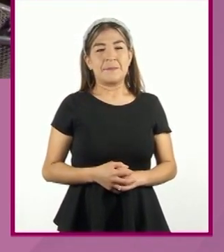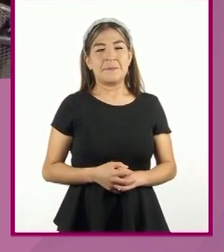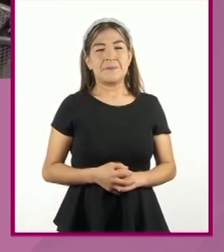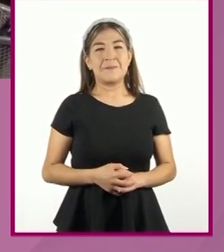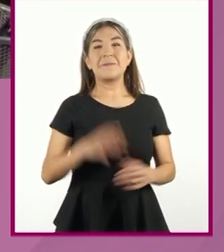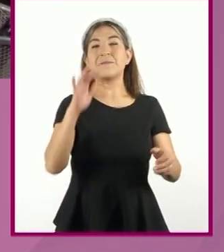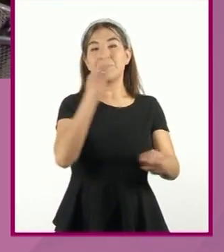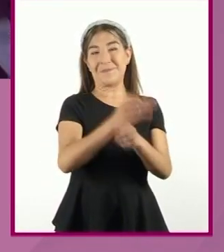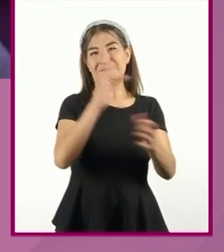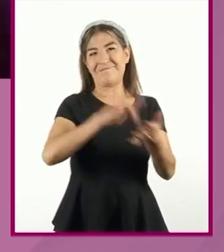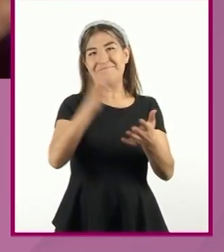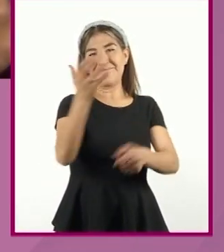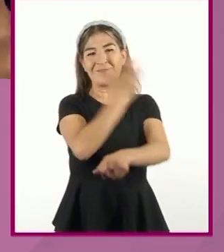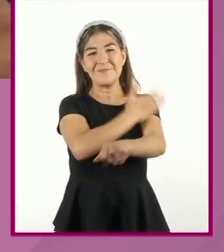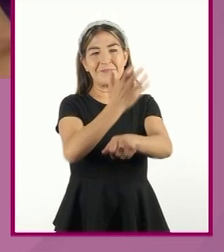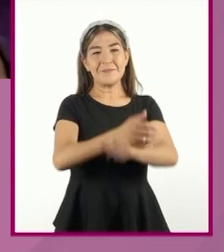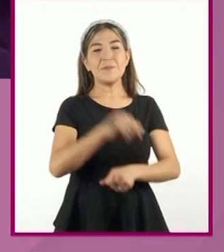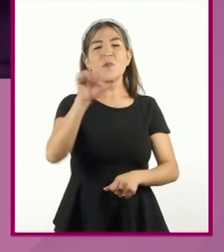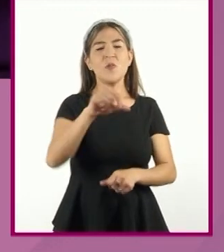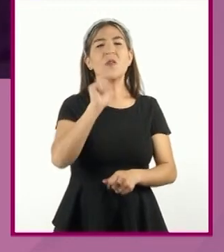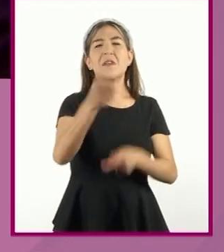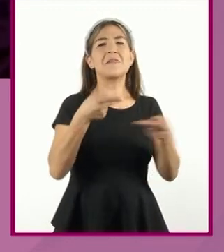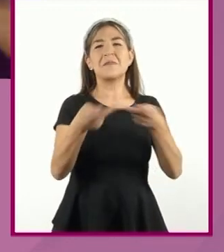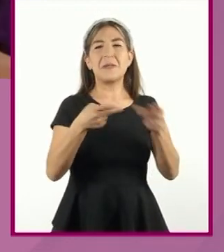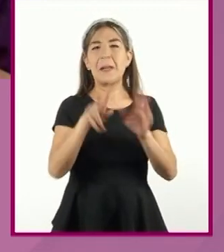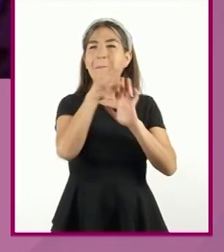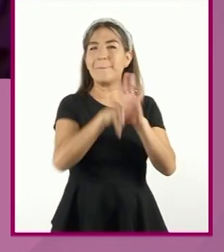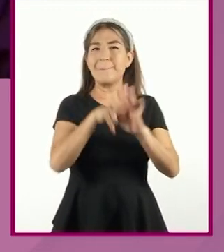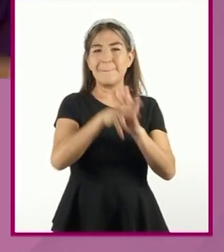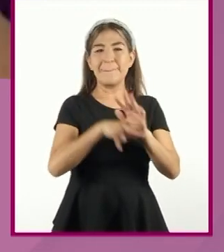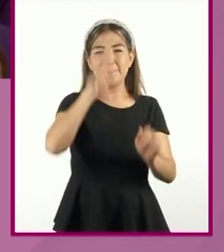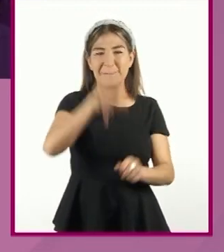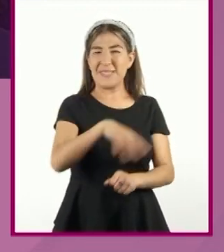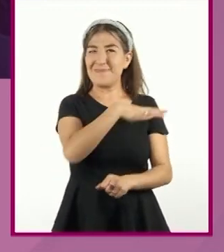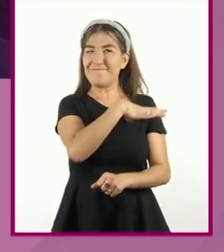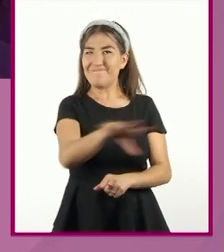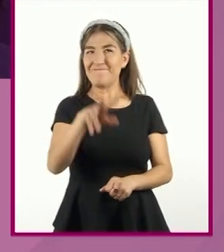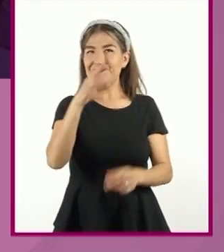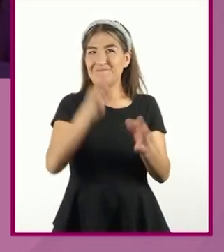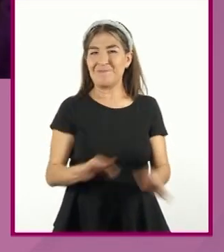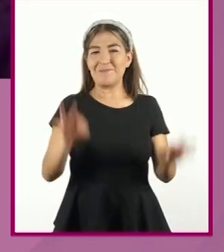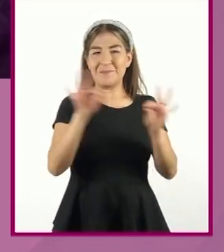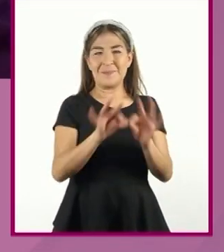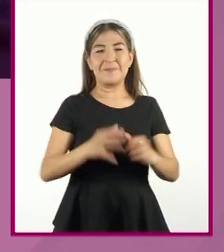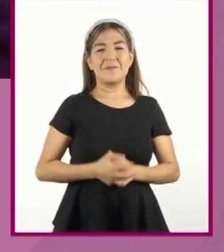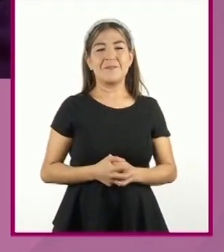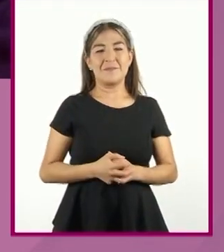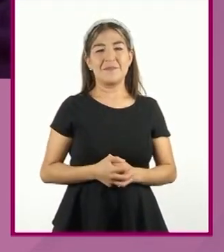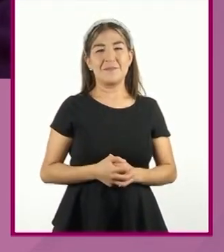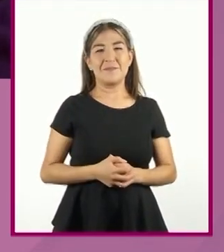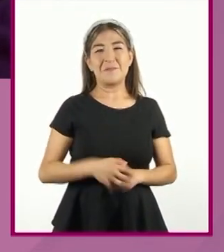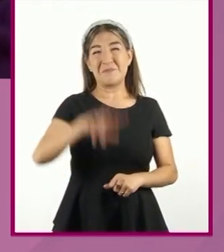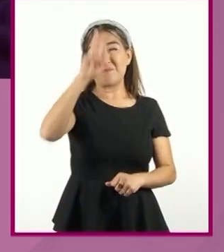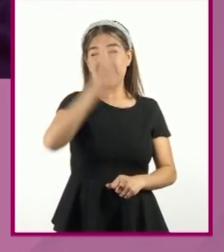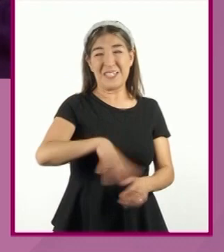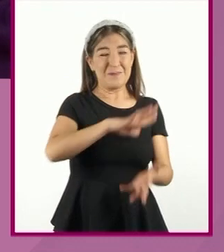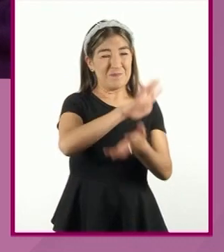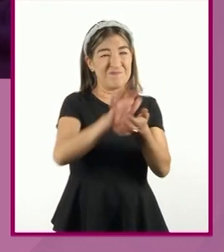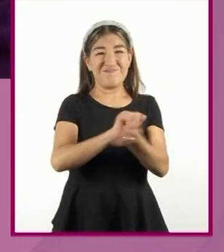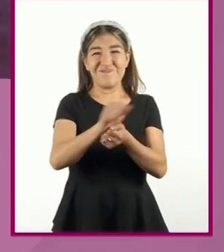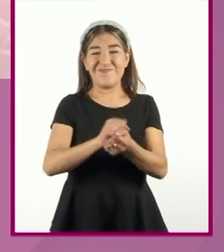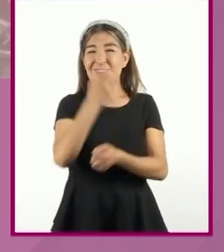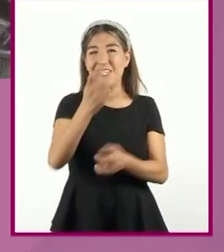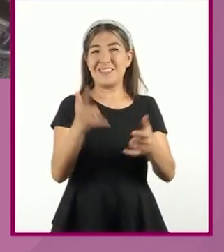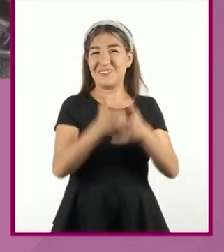Gracias por acompañarnos. Estamos elaborando un video impactante. Los peores desastres de la